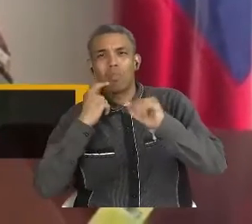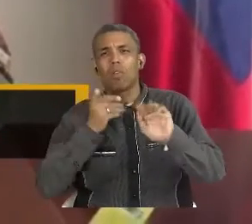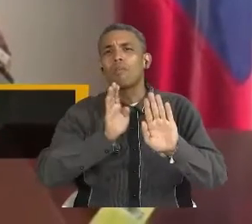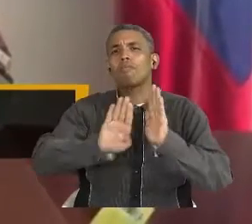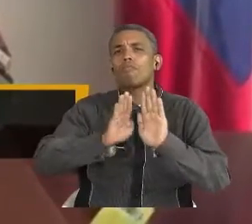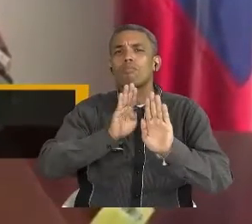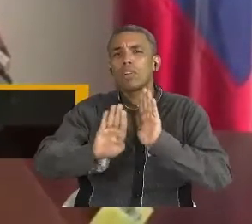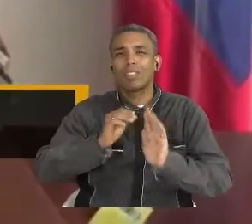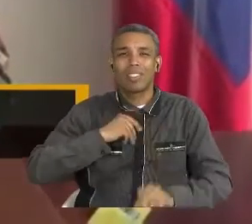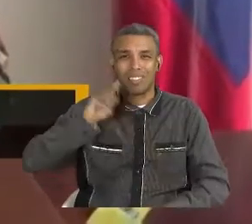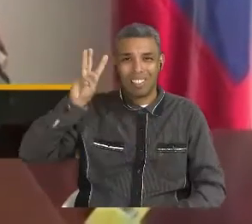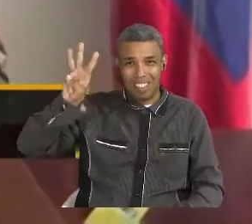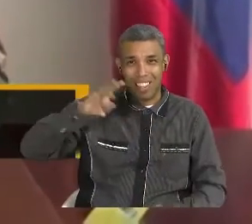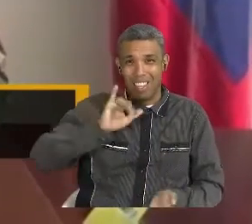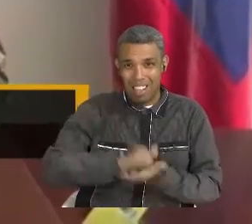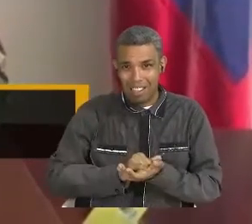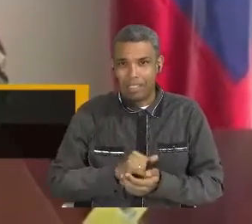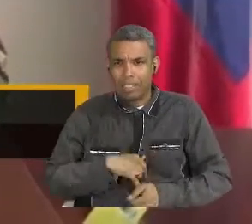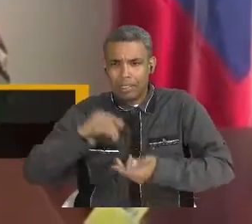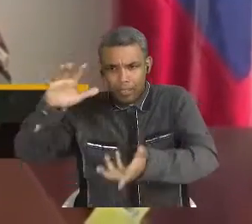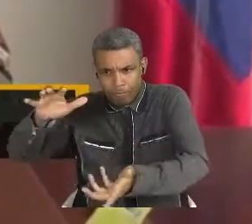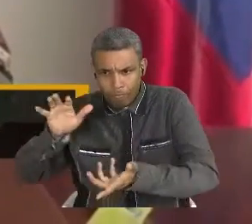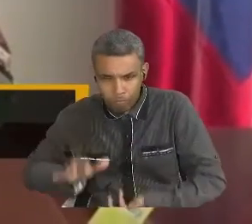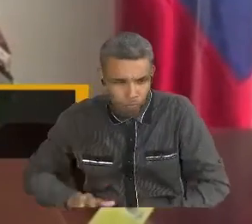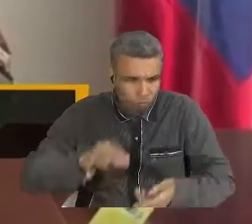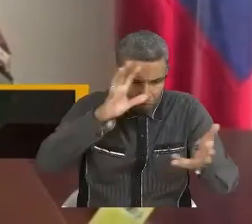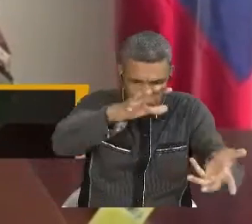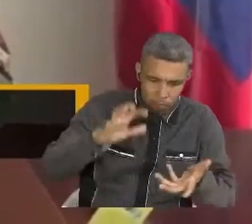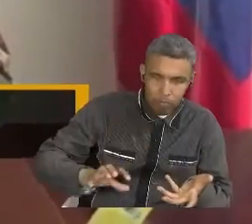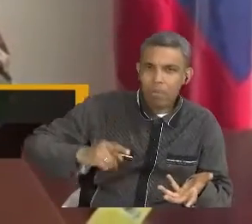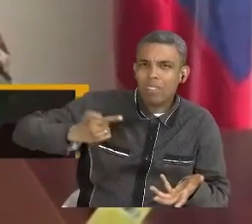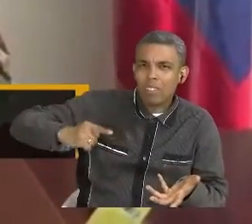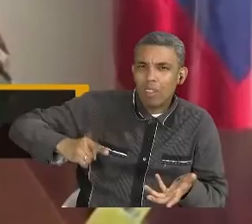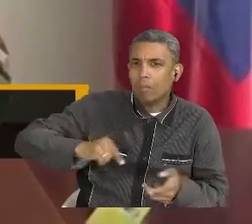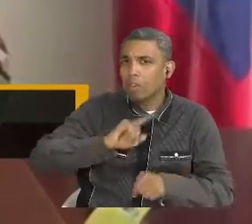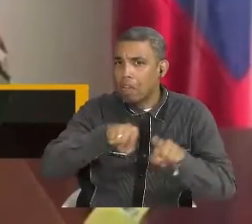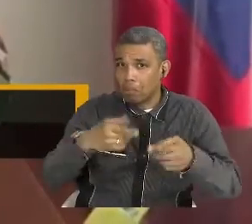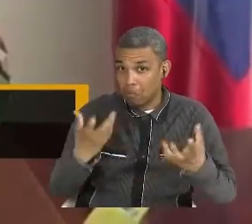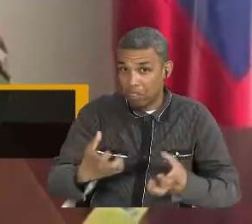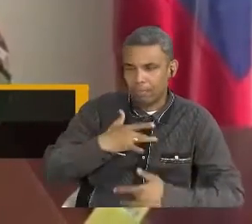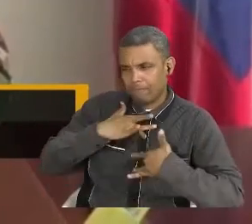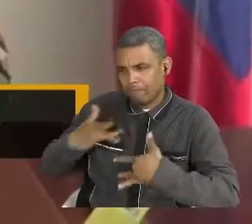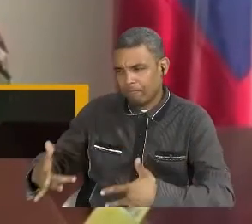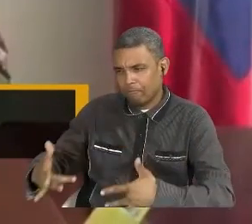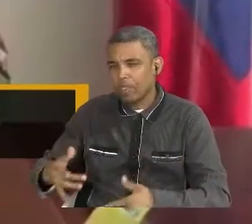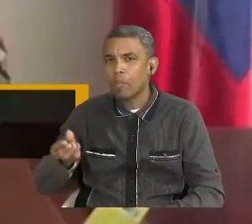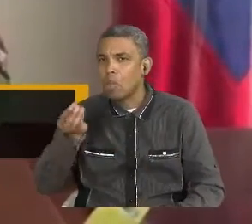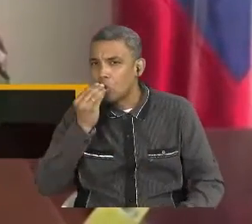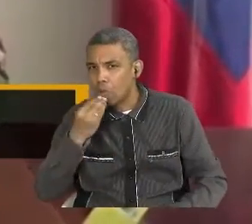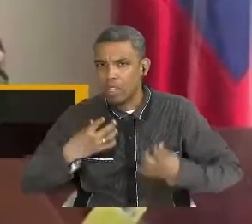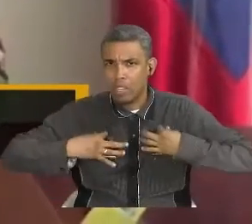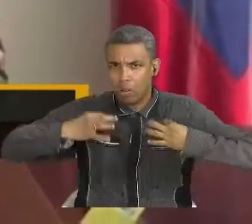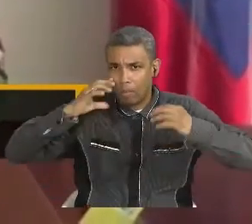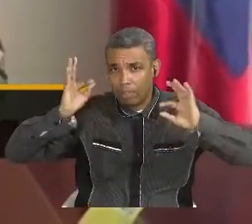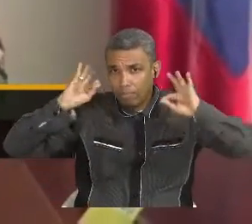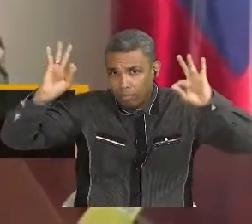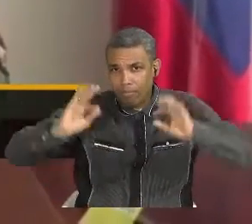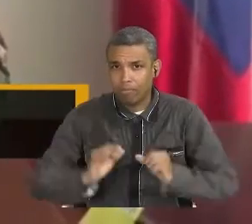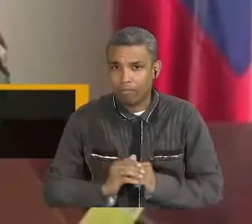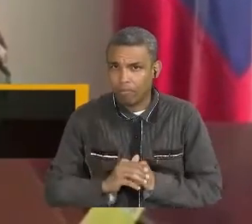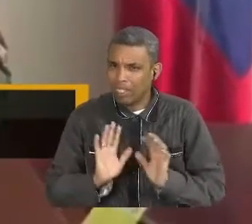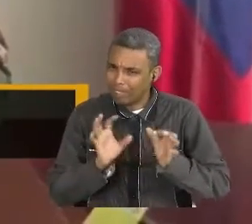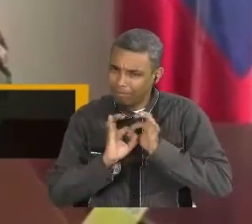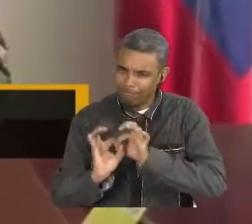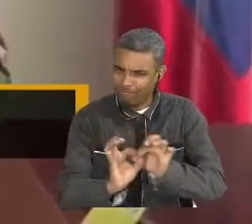el fin de reunir recursos, de reunir mercados, elementos no perecederos, con el fin de que nos unamos de